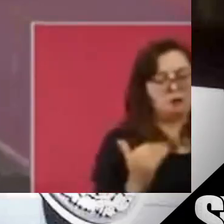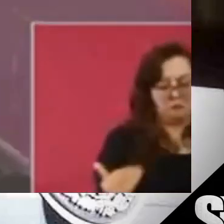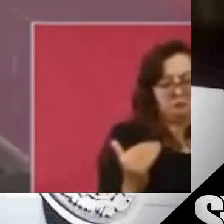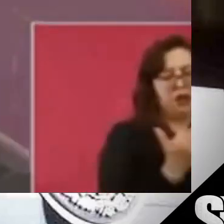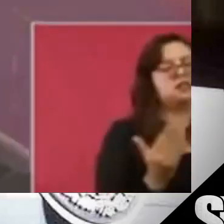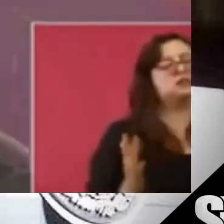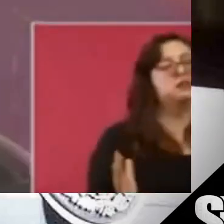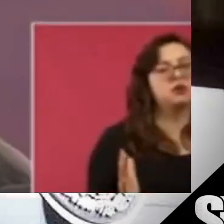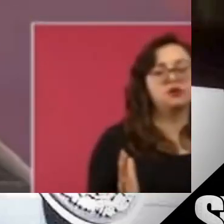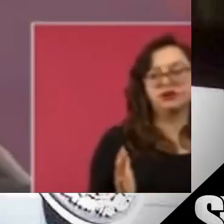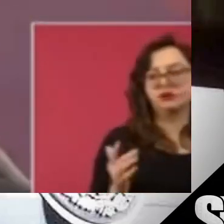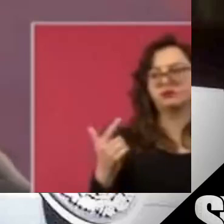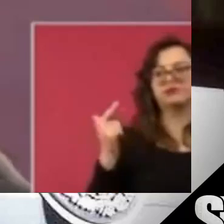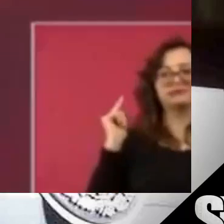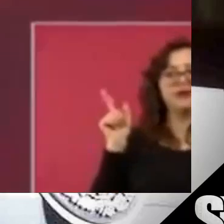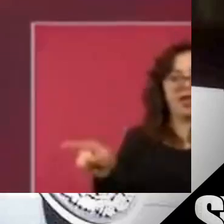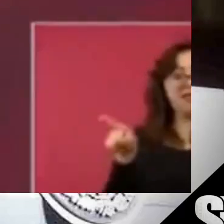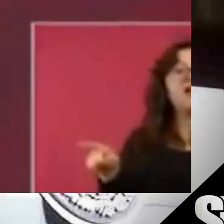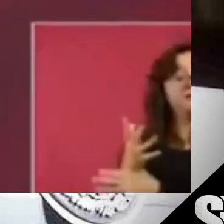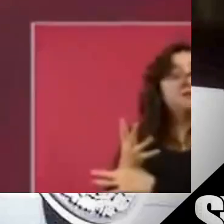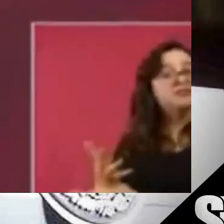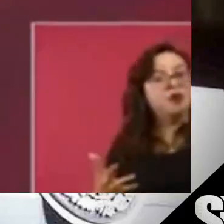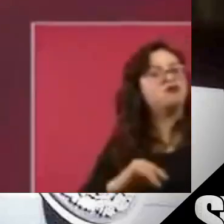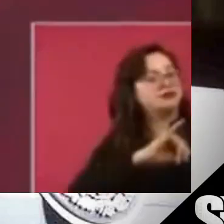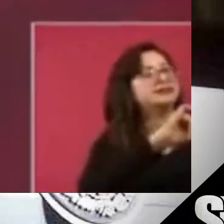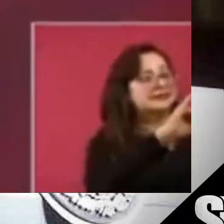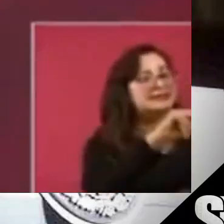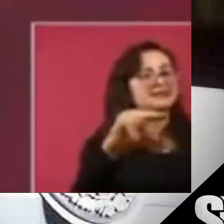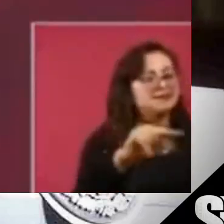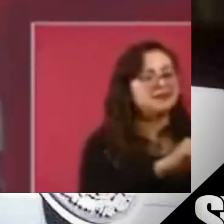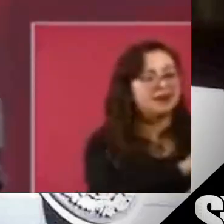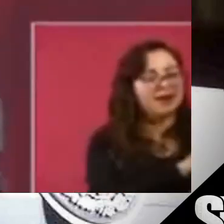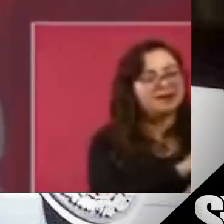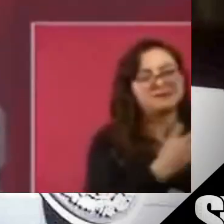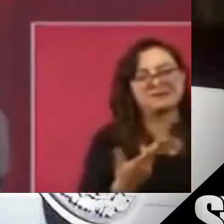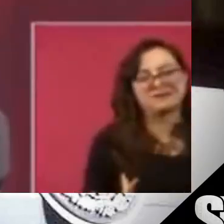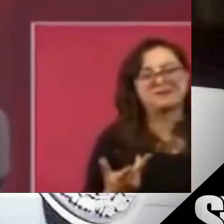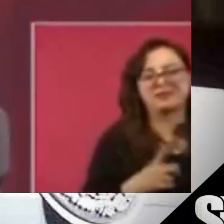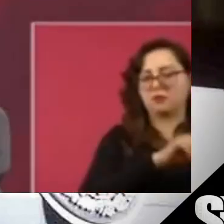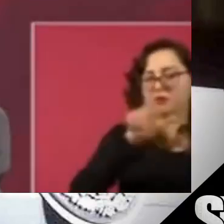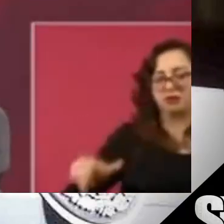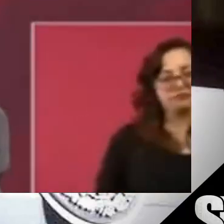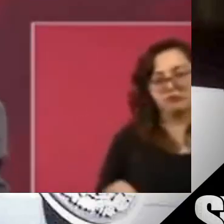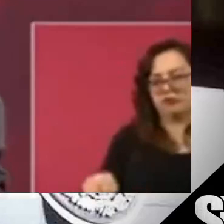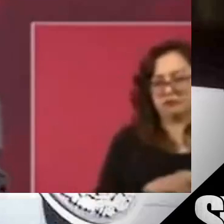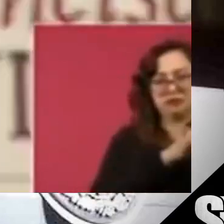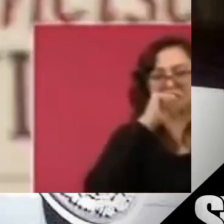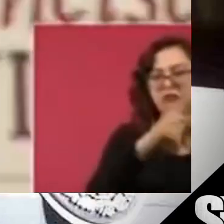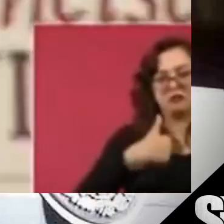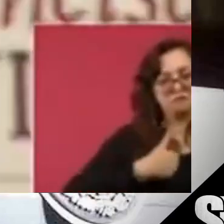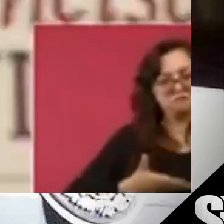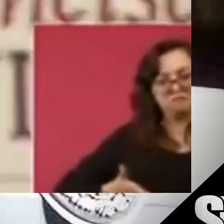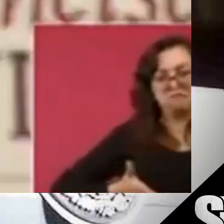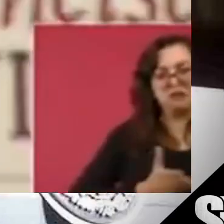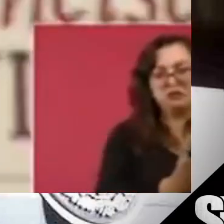Entonces, simple y llanamente es falso, y yo estoy orgulloso de formar parte del